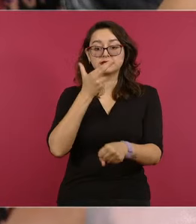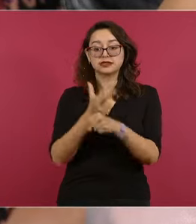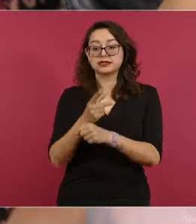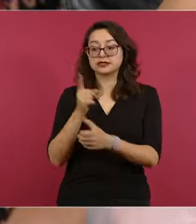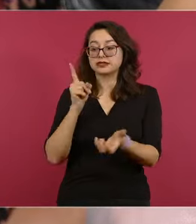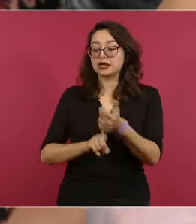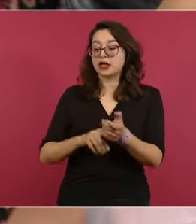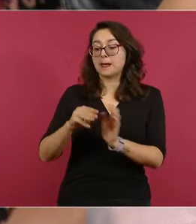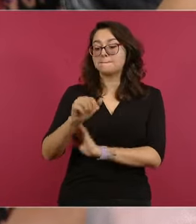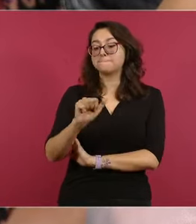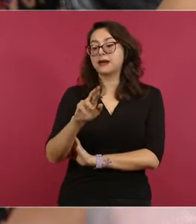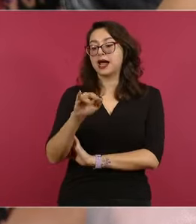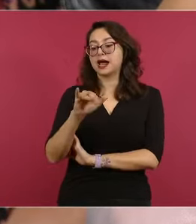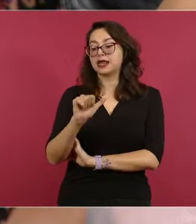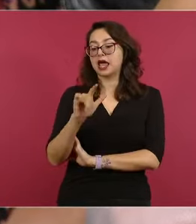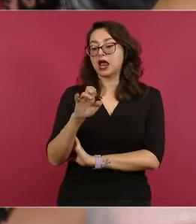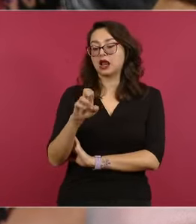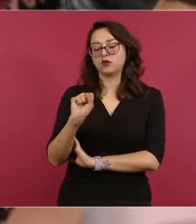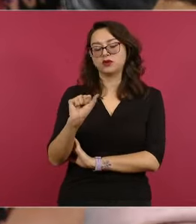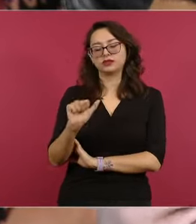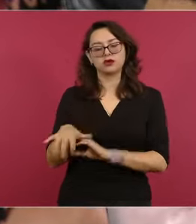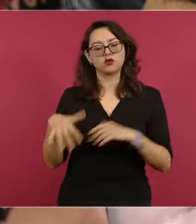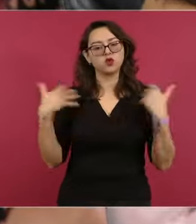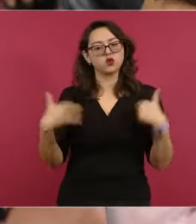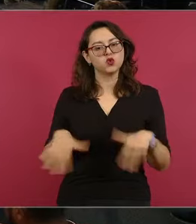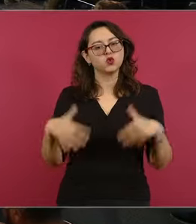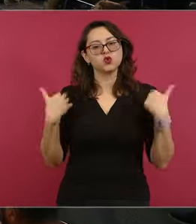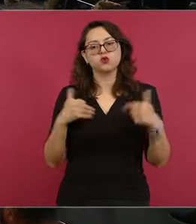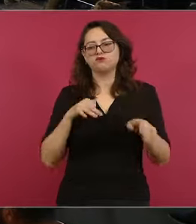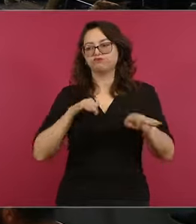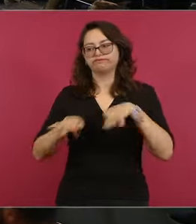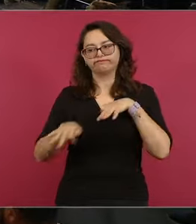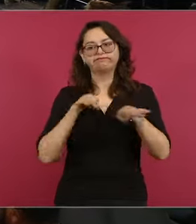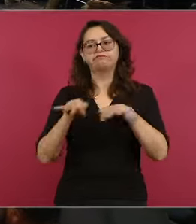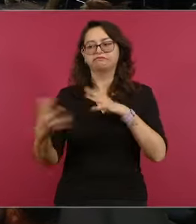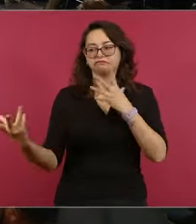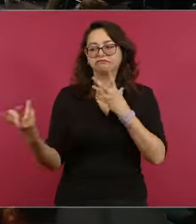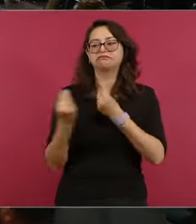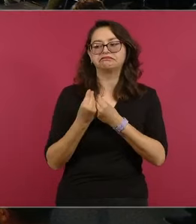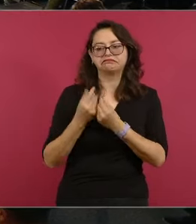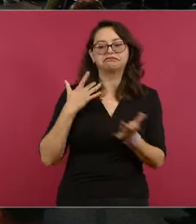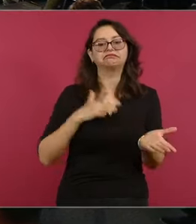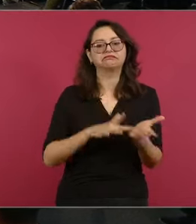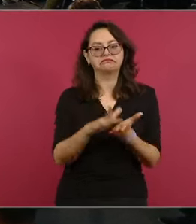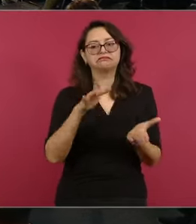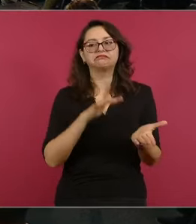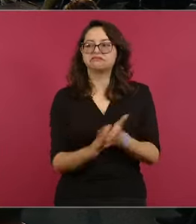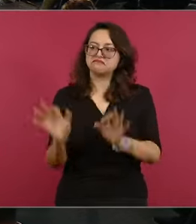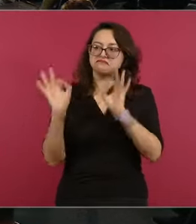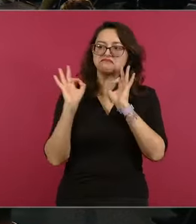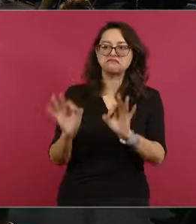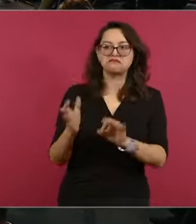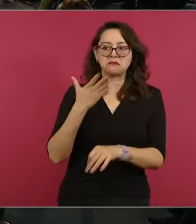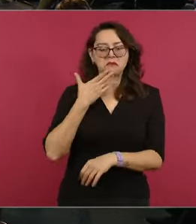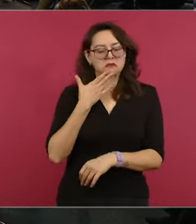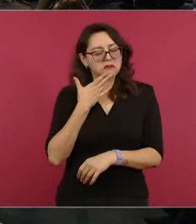los pobladores, con todos los grupos de ambientalistas. Se sigue trabajando,